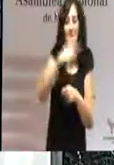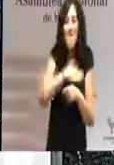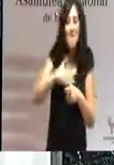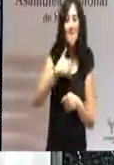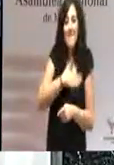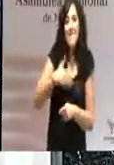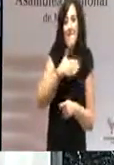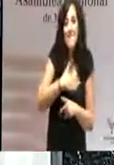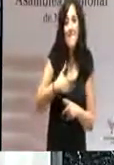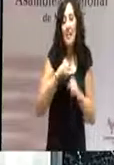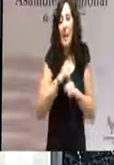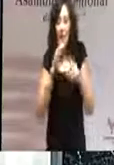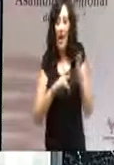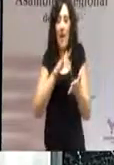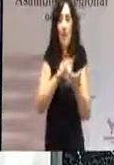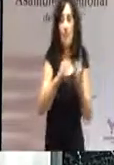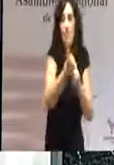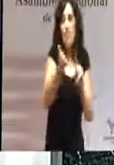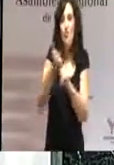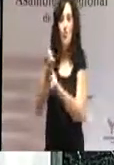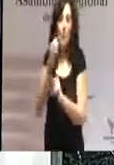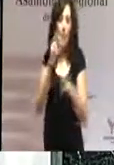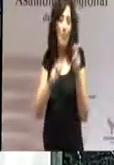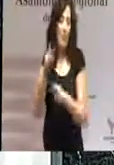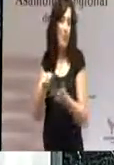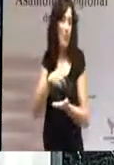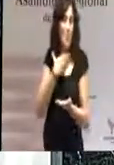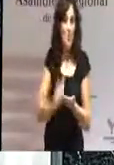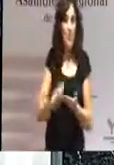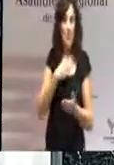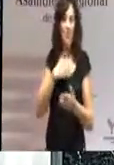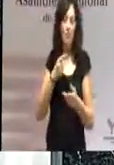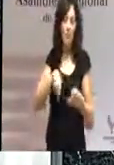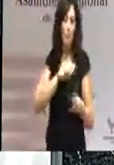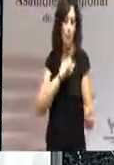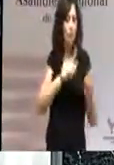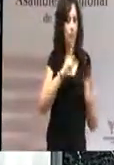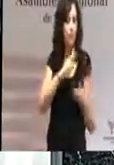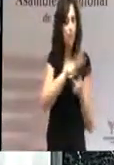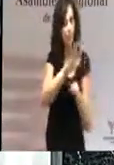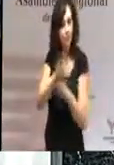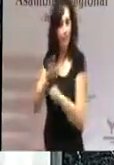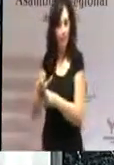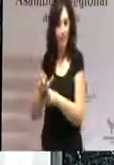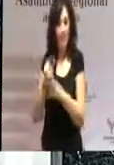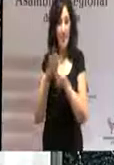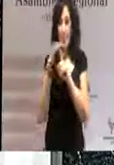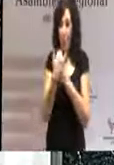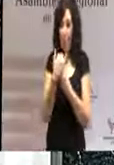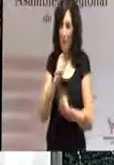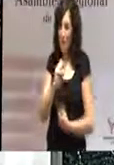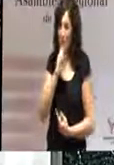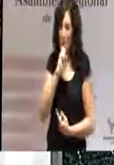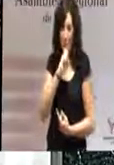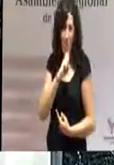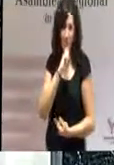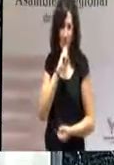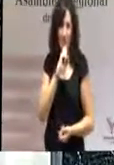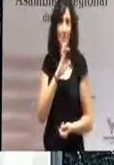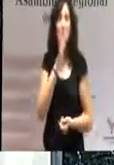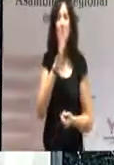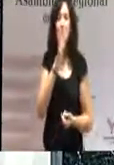los ciudadanos de la región de Murcia. La situación es tremendamente complicada porque en nuestra